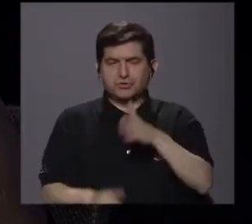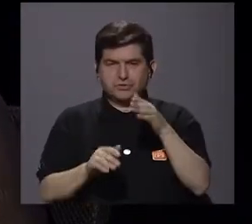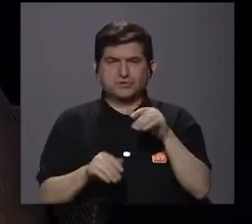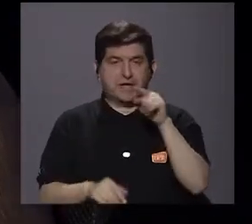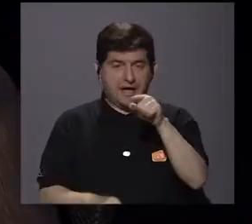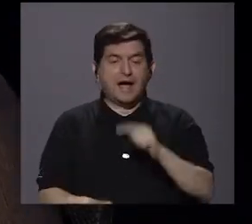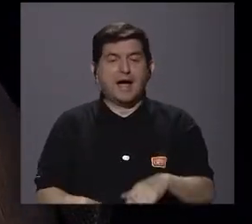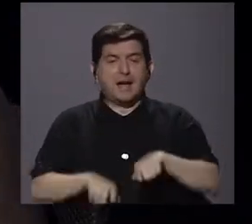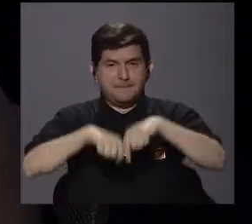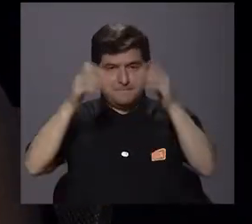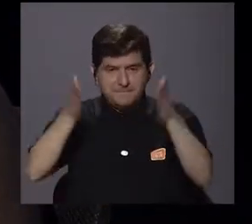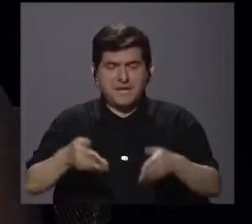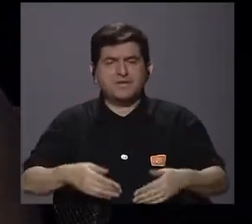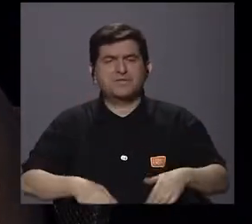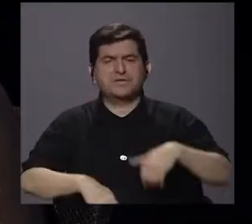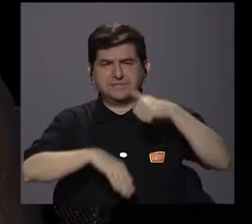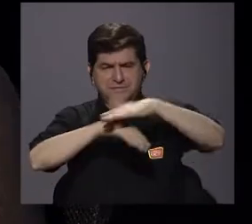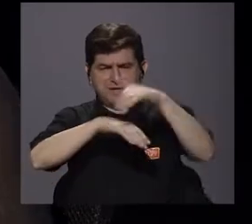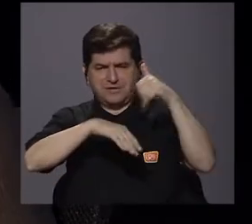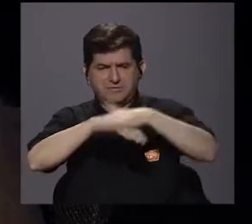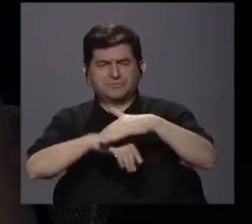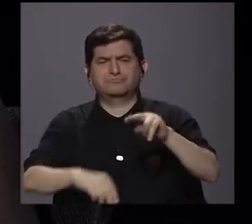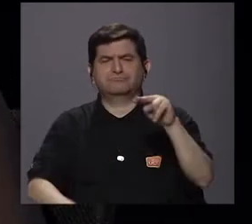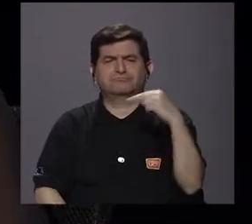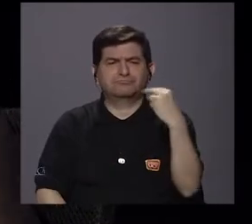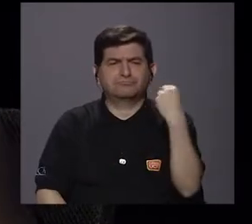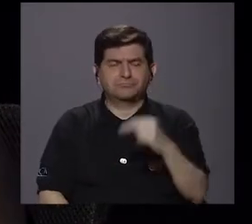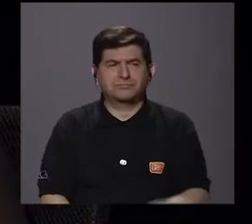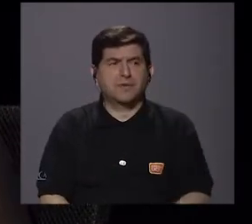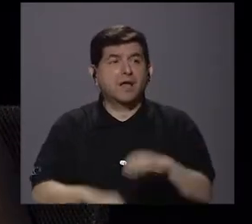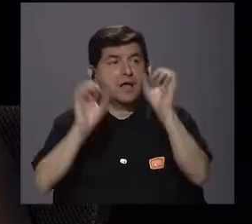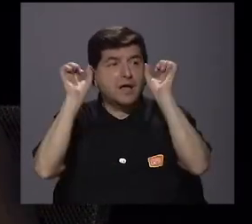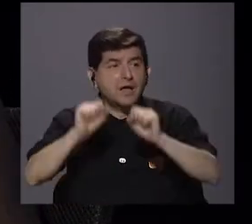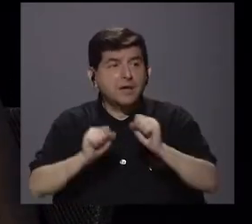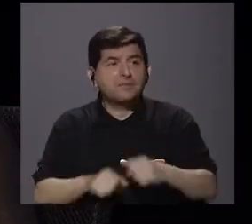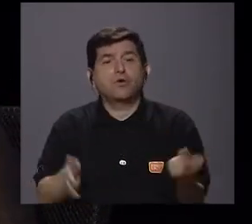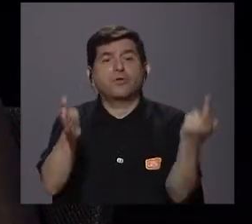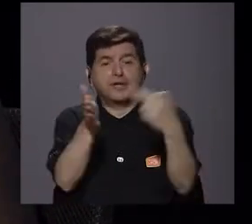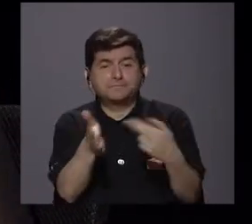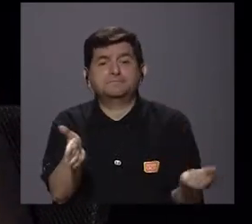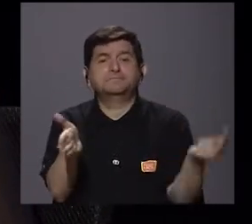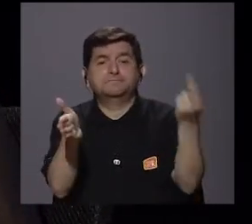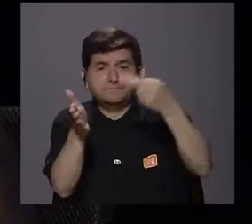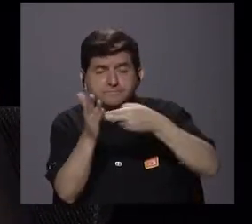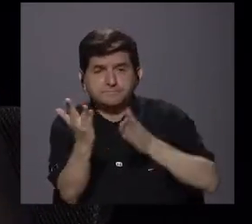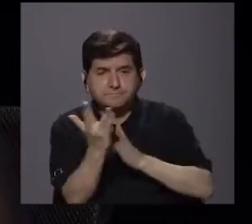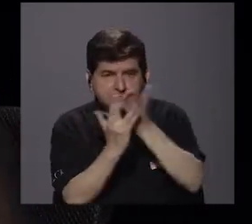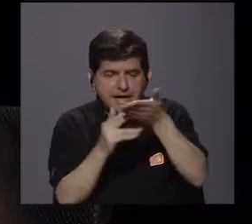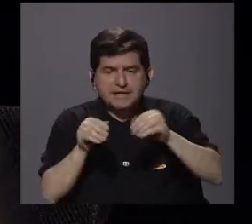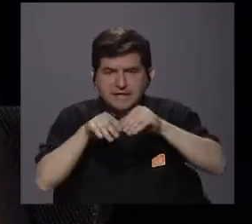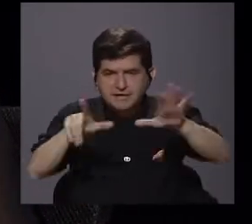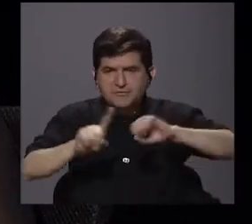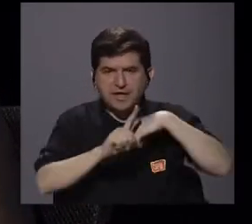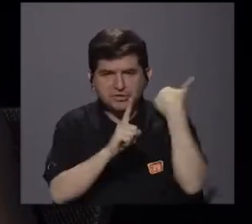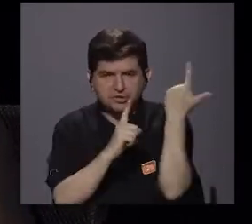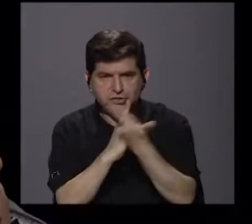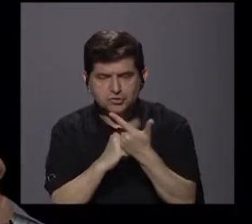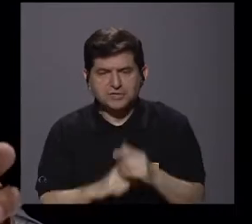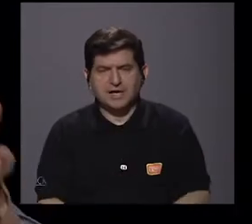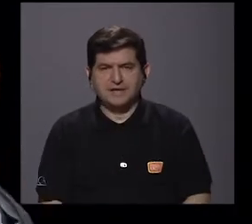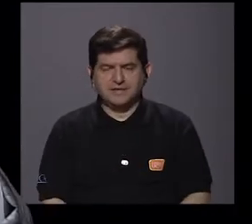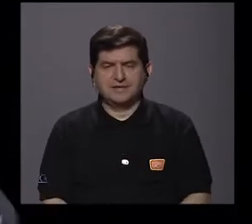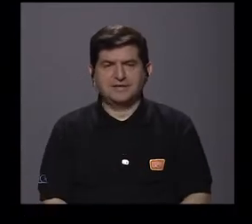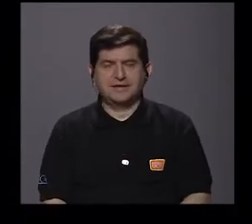periodistas que me enviaban noticias y entonces se podían reproducir a través de redes sociales u otros. Claro, es